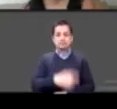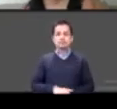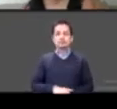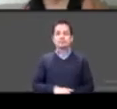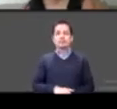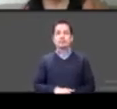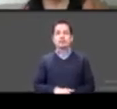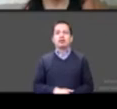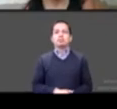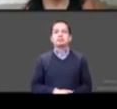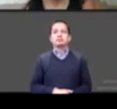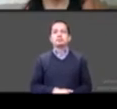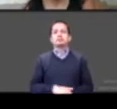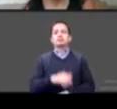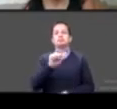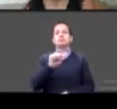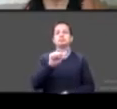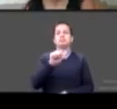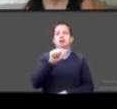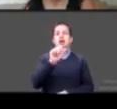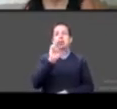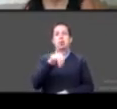es